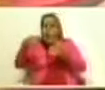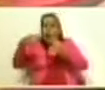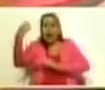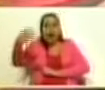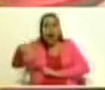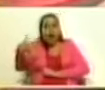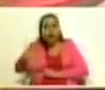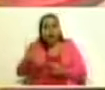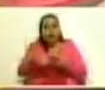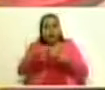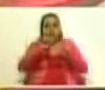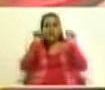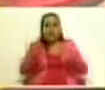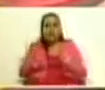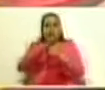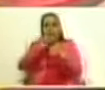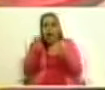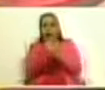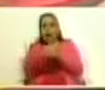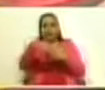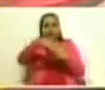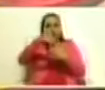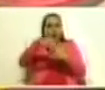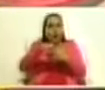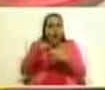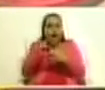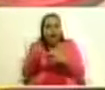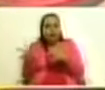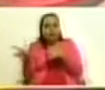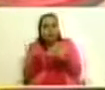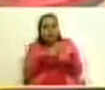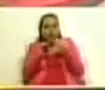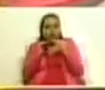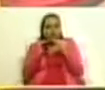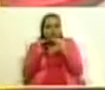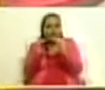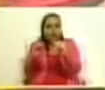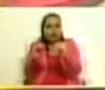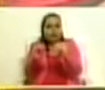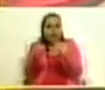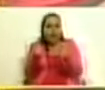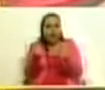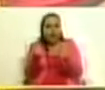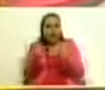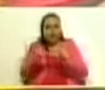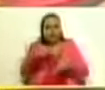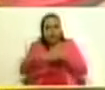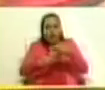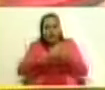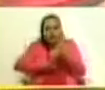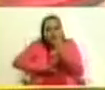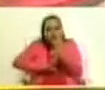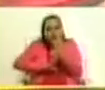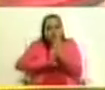el sistema cambiario, sin duda alguna, está controlado. Hoy la economía empieza a crecer. Y en esta nueva etapa